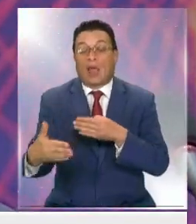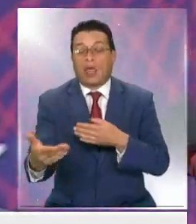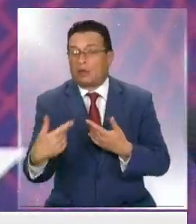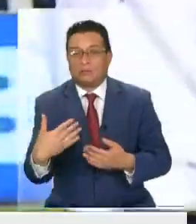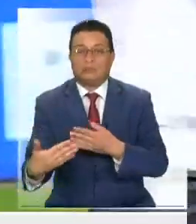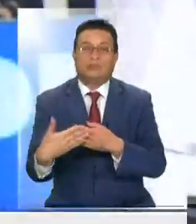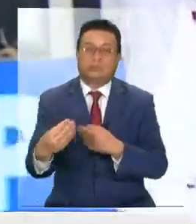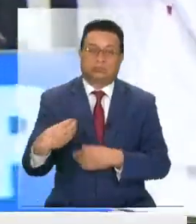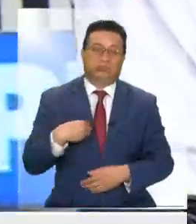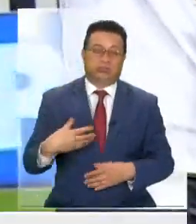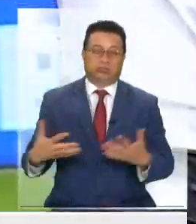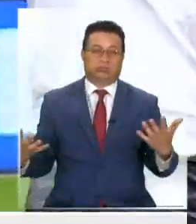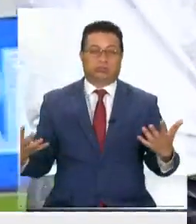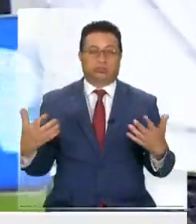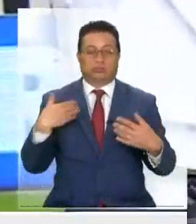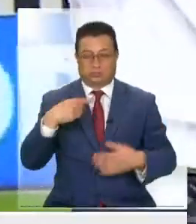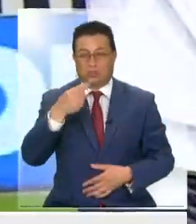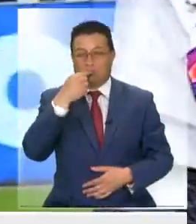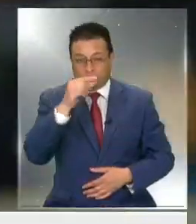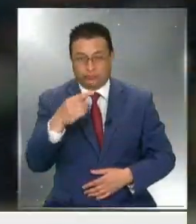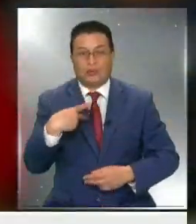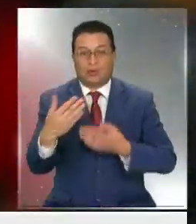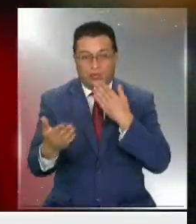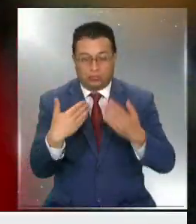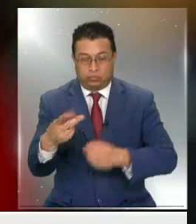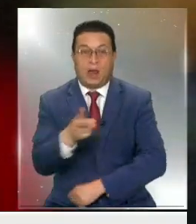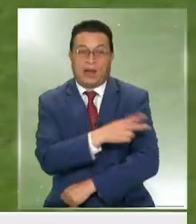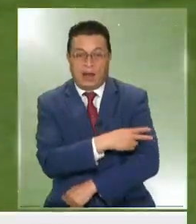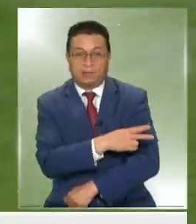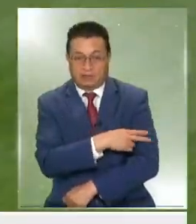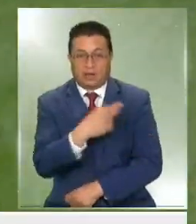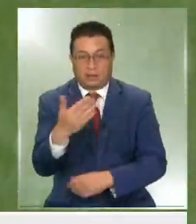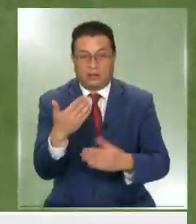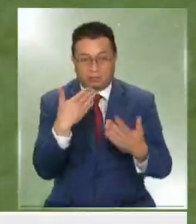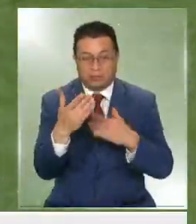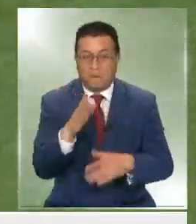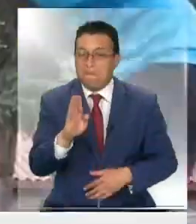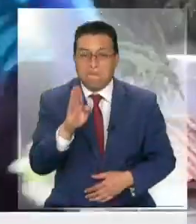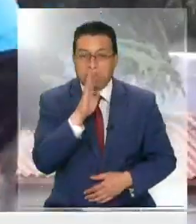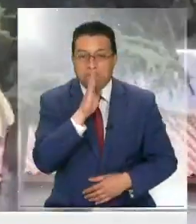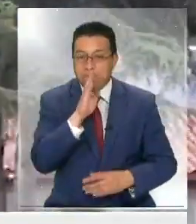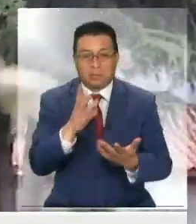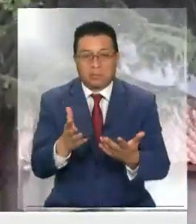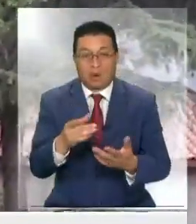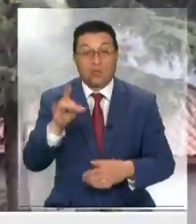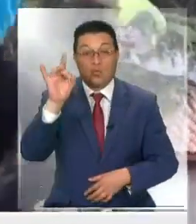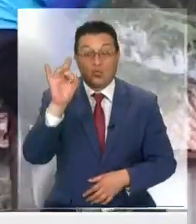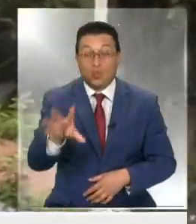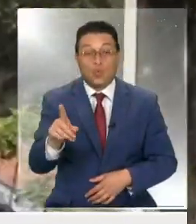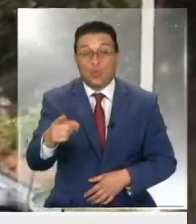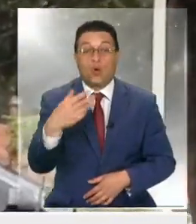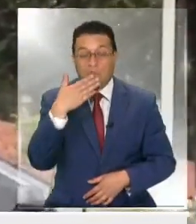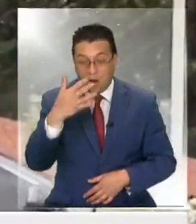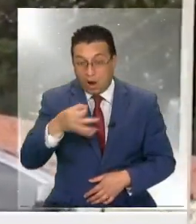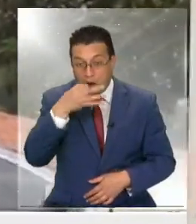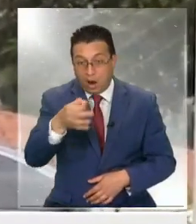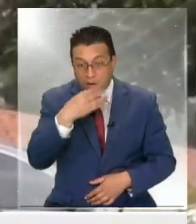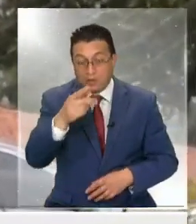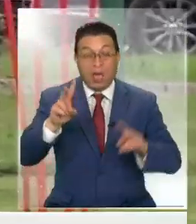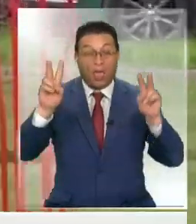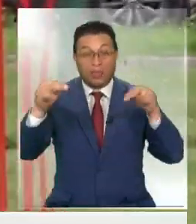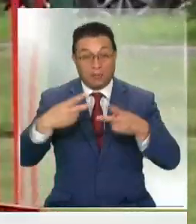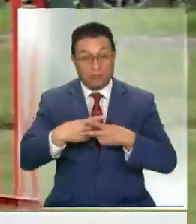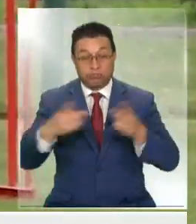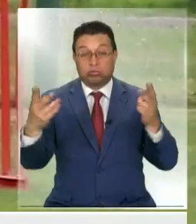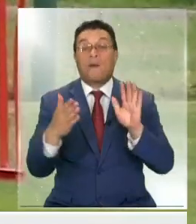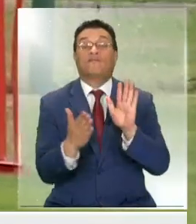decisión. Espera pronto conversar con el capitán de una roja que mantiene el silencio. El único que se ha referido sobre este tema